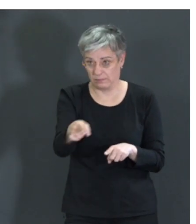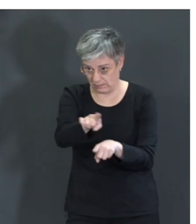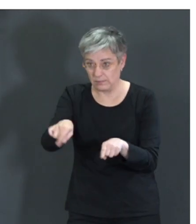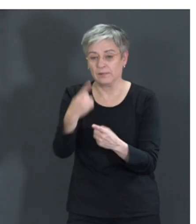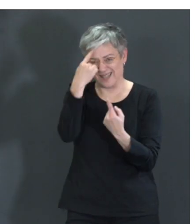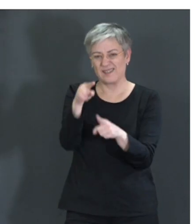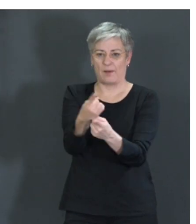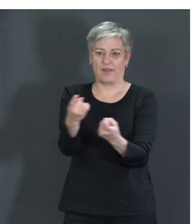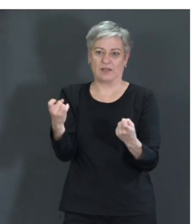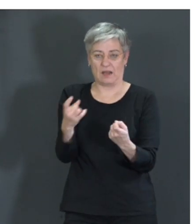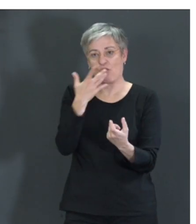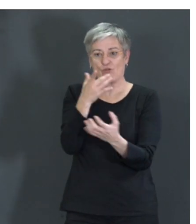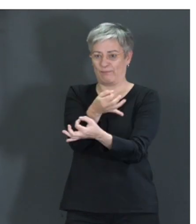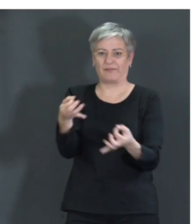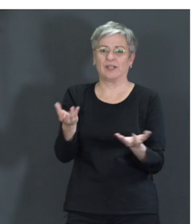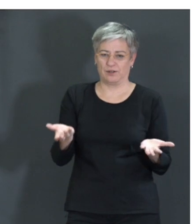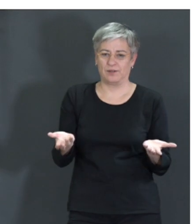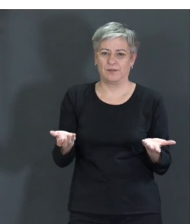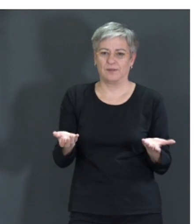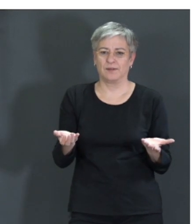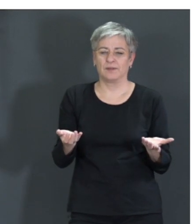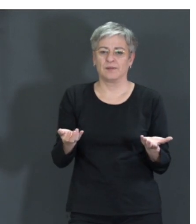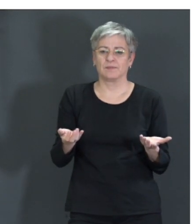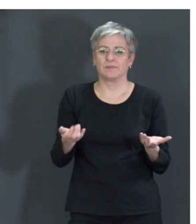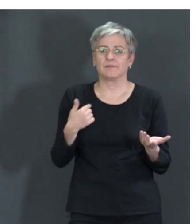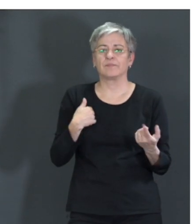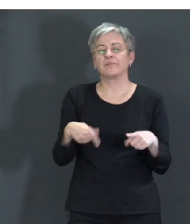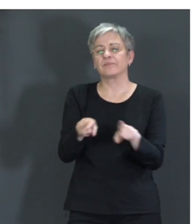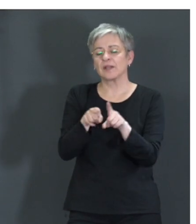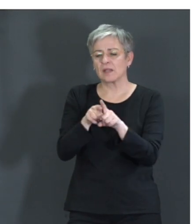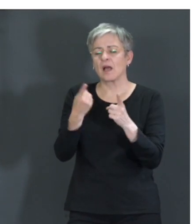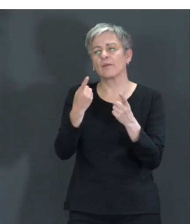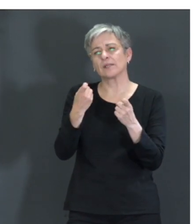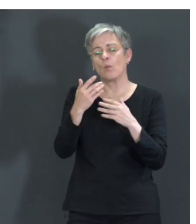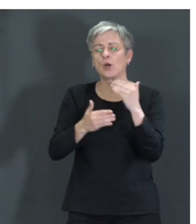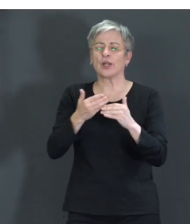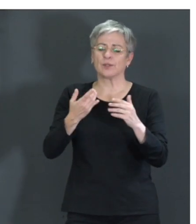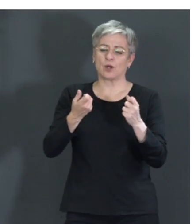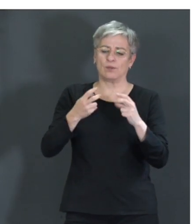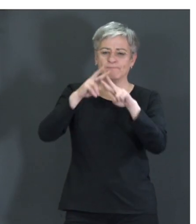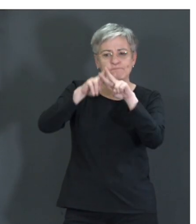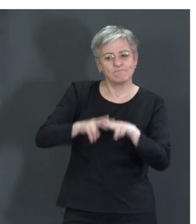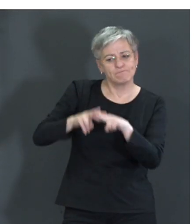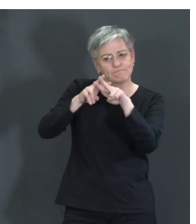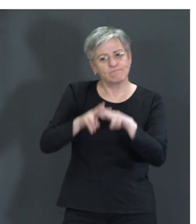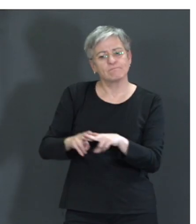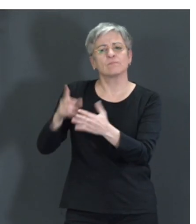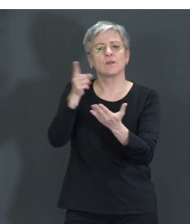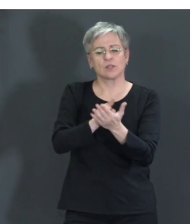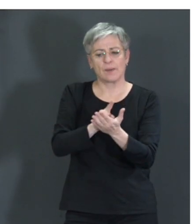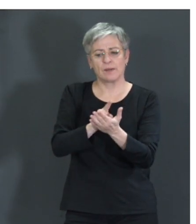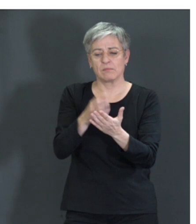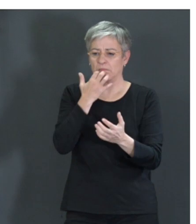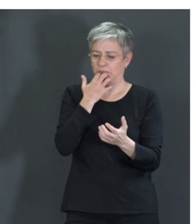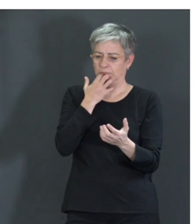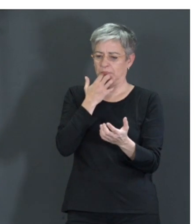ellas, ¿no? Pero sí que habría que haber un proceso de reevaluación que puede o no implicar un cambio en la evaluación, porque a